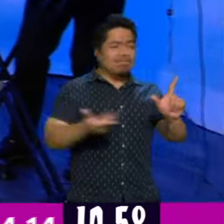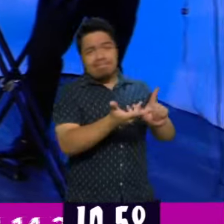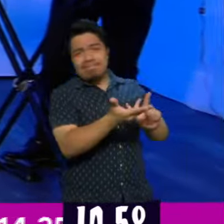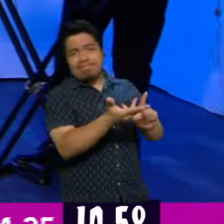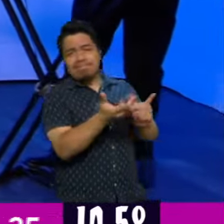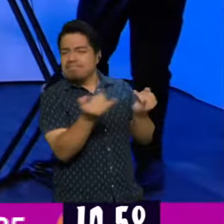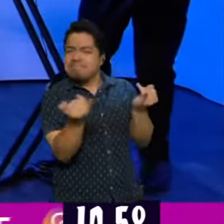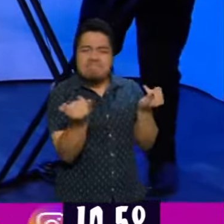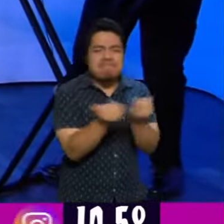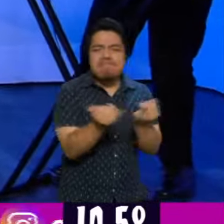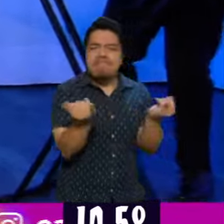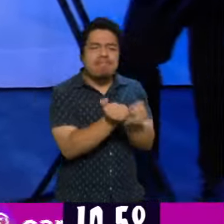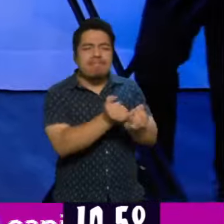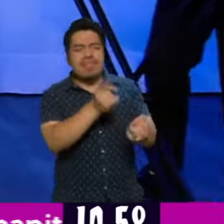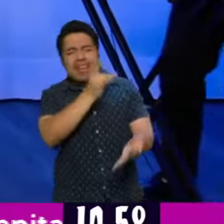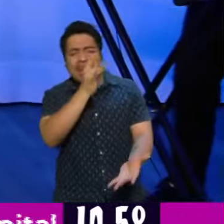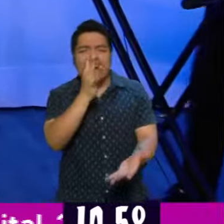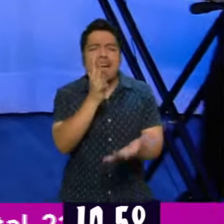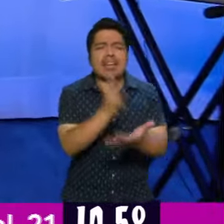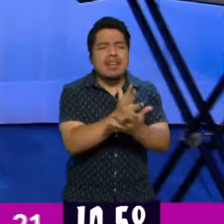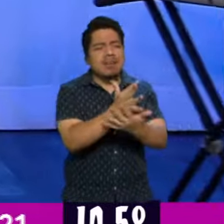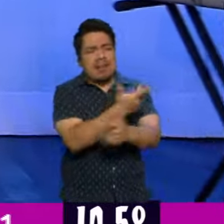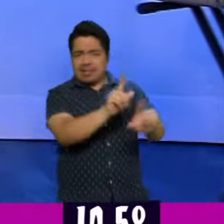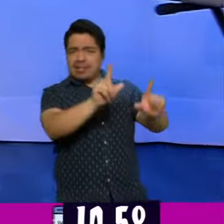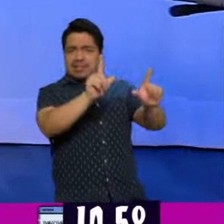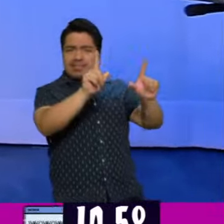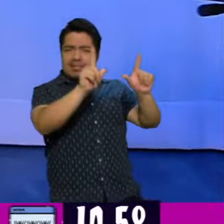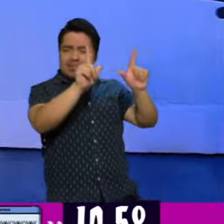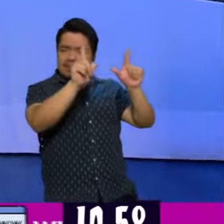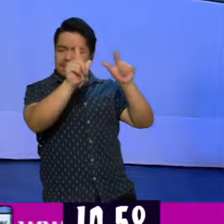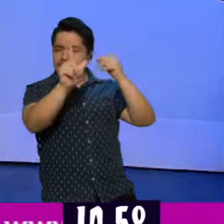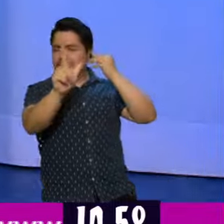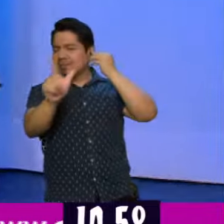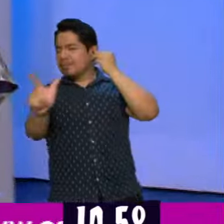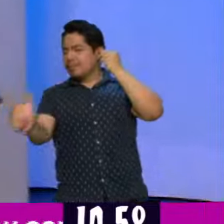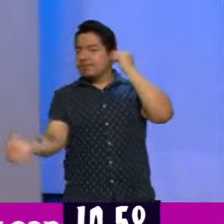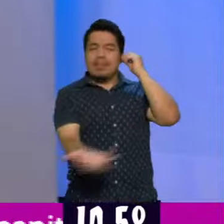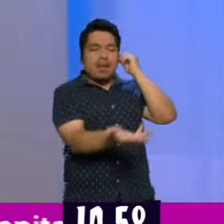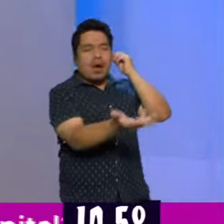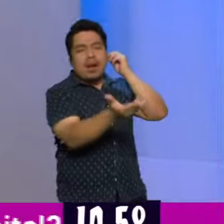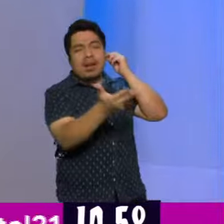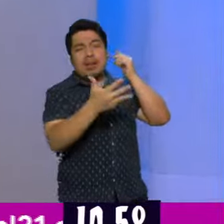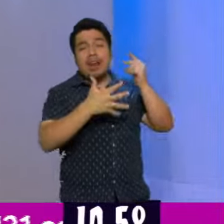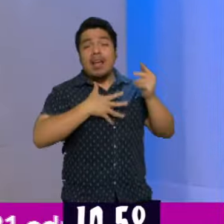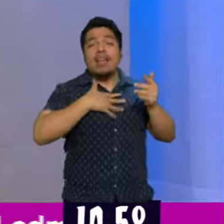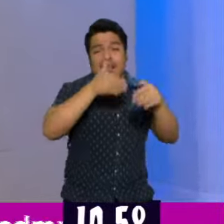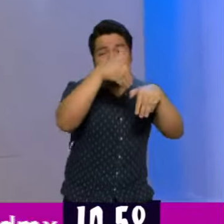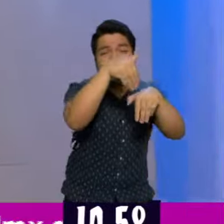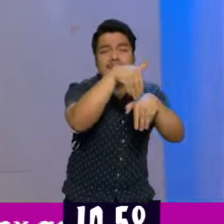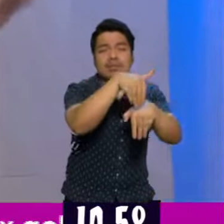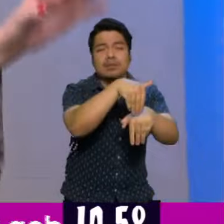la hoja seca que era libre, y yo lo creí.